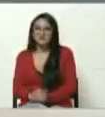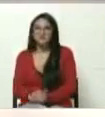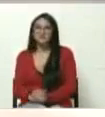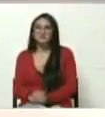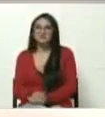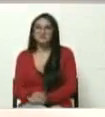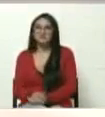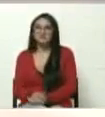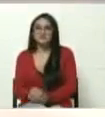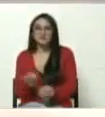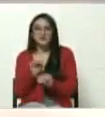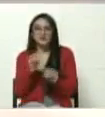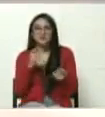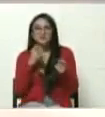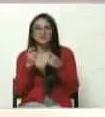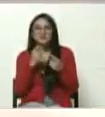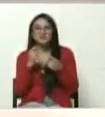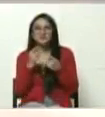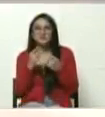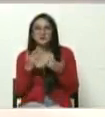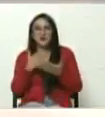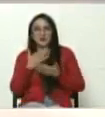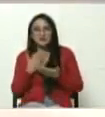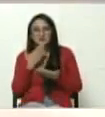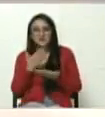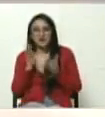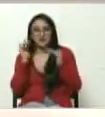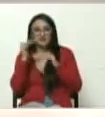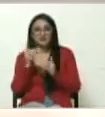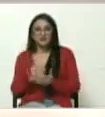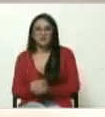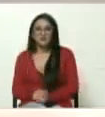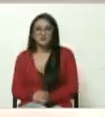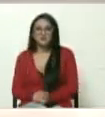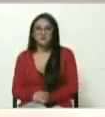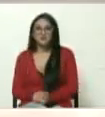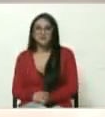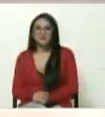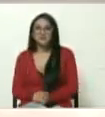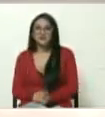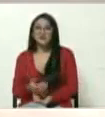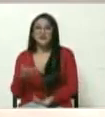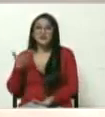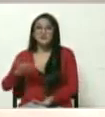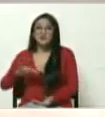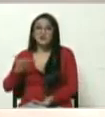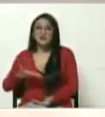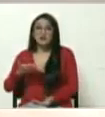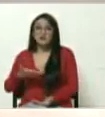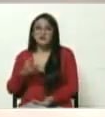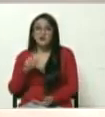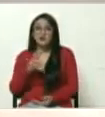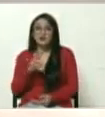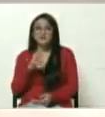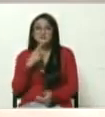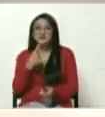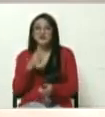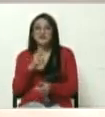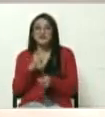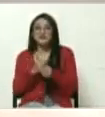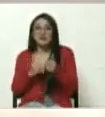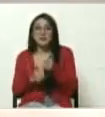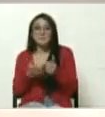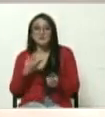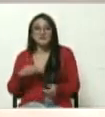por concluida esta rueda de prensa. Por su amable atención, muchas gracias. Entonces, importantes declaraciones del vicepresidente sectorial